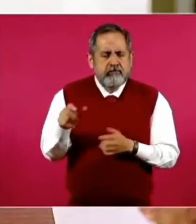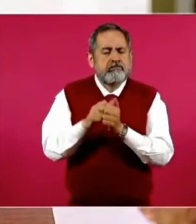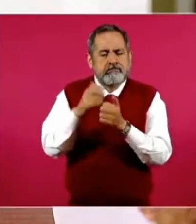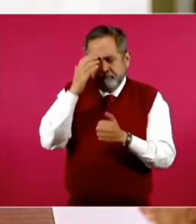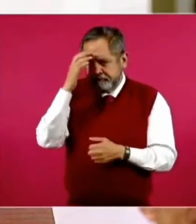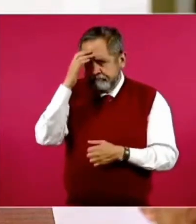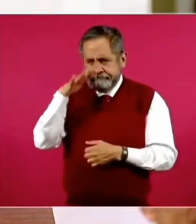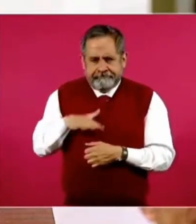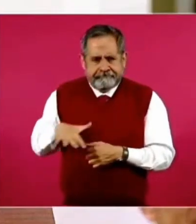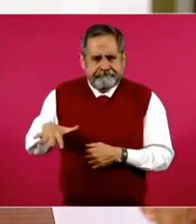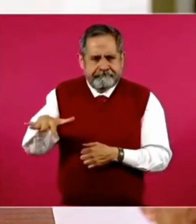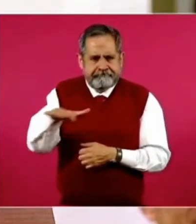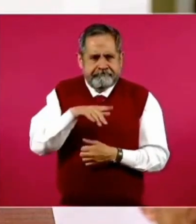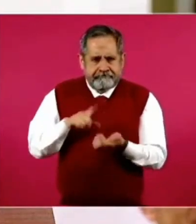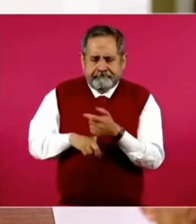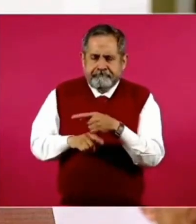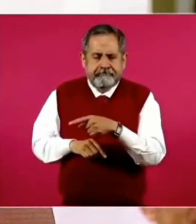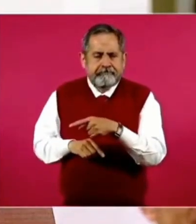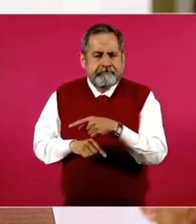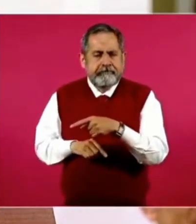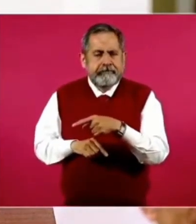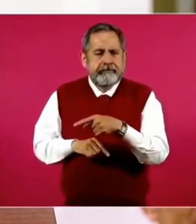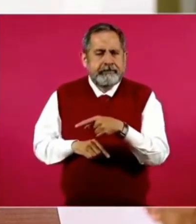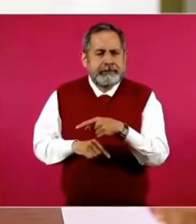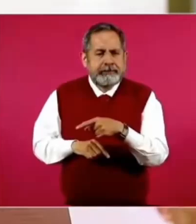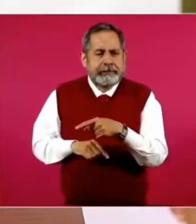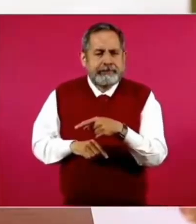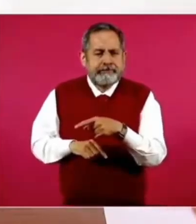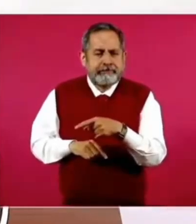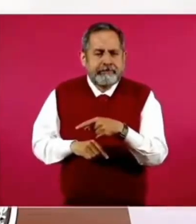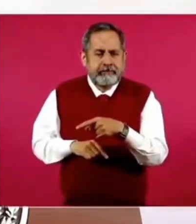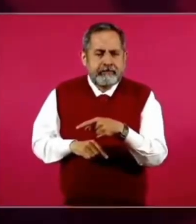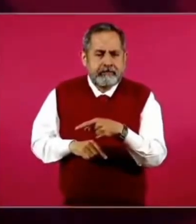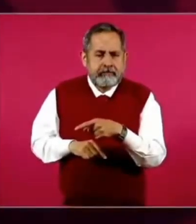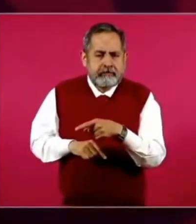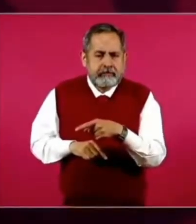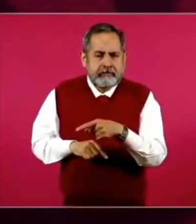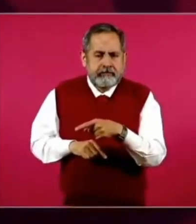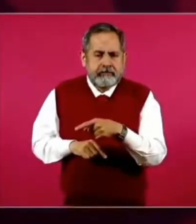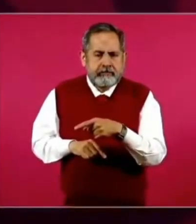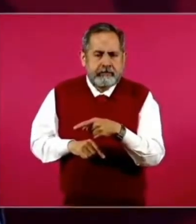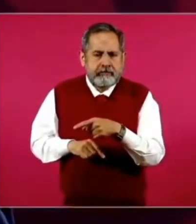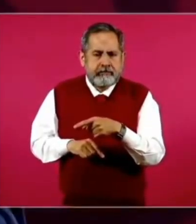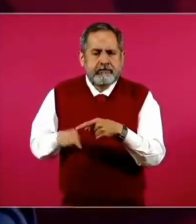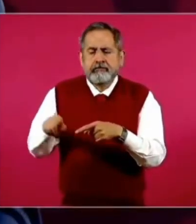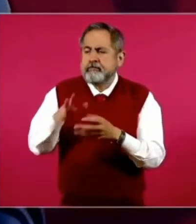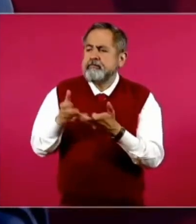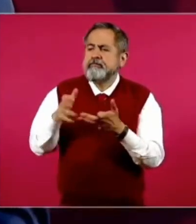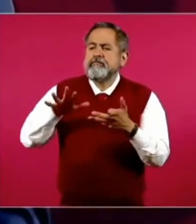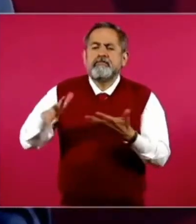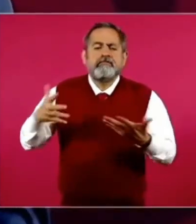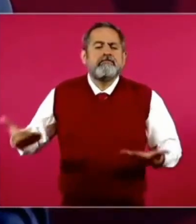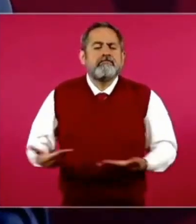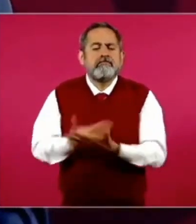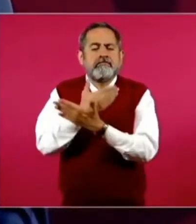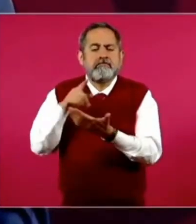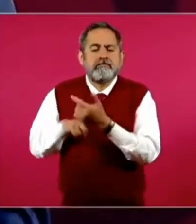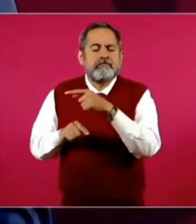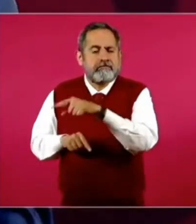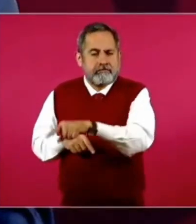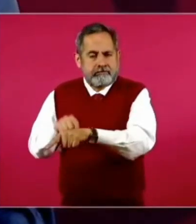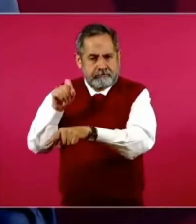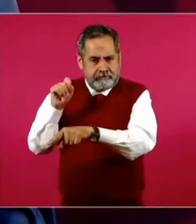Conozco toda esa región. Es la tierra de